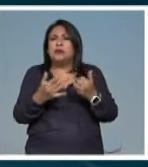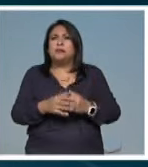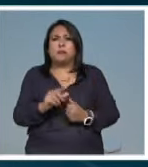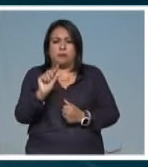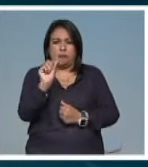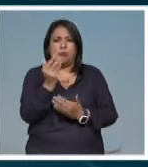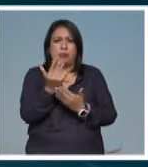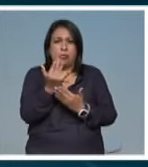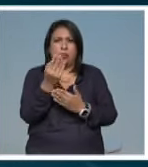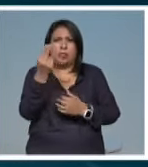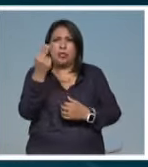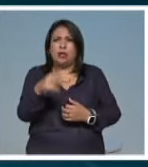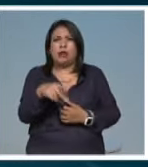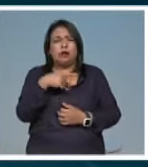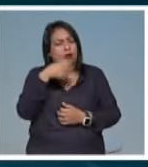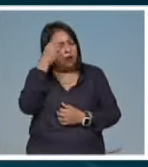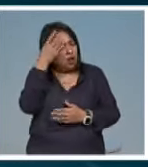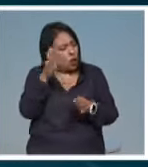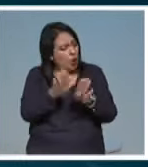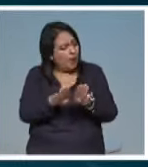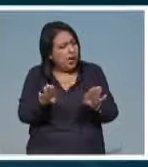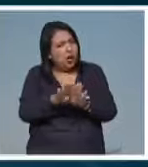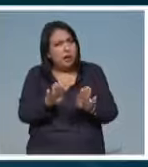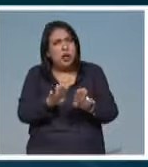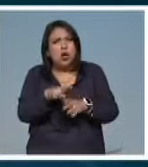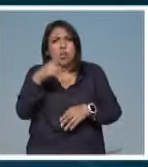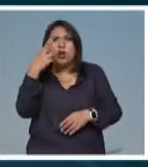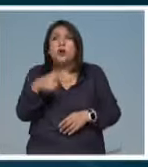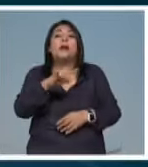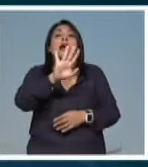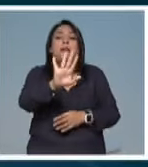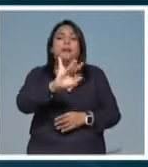ahorita les voy a decir cómo es posible que se me haya olvidado el nombre,